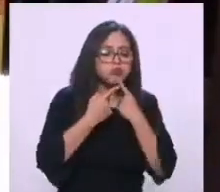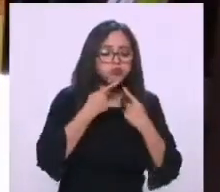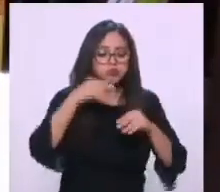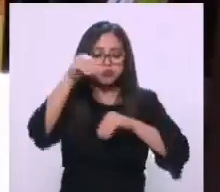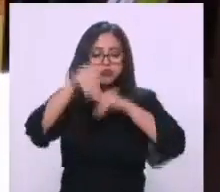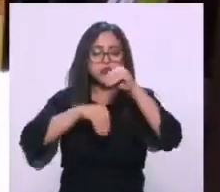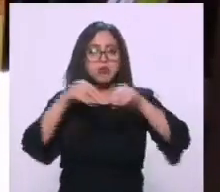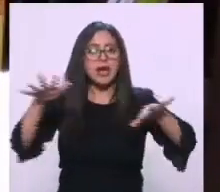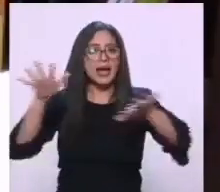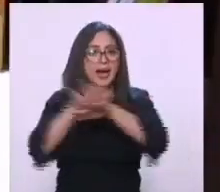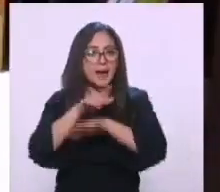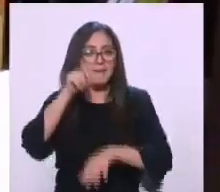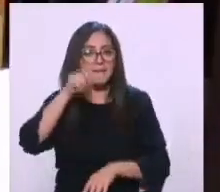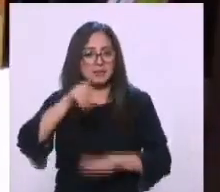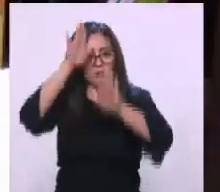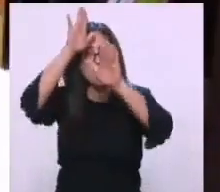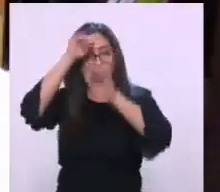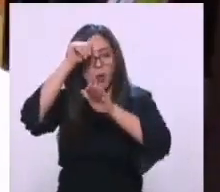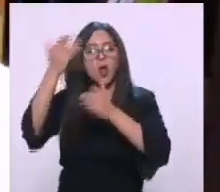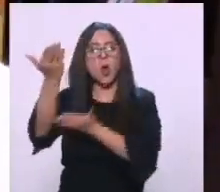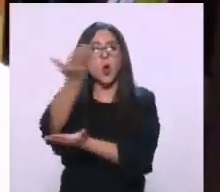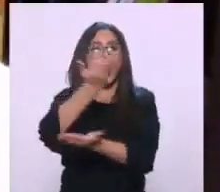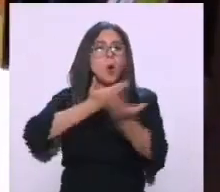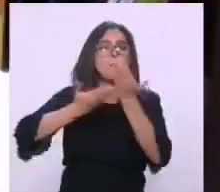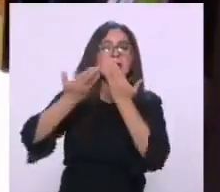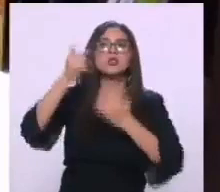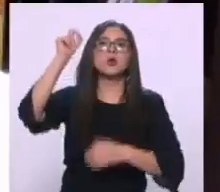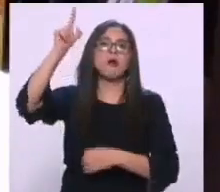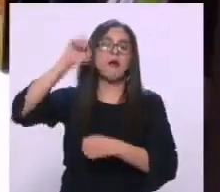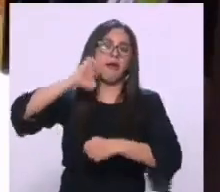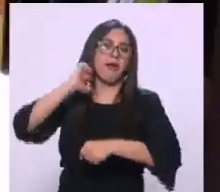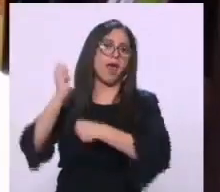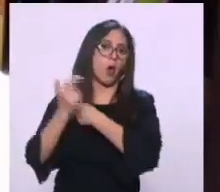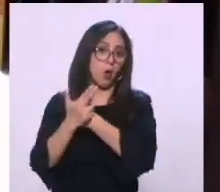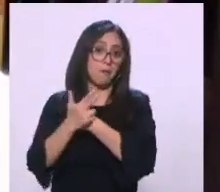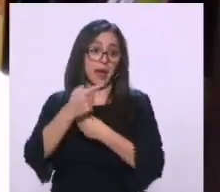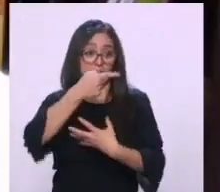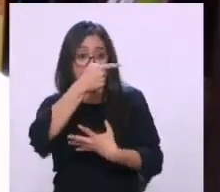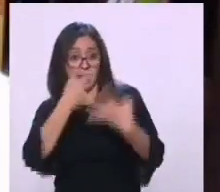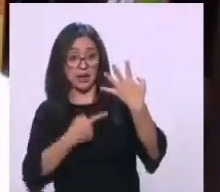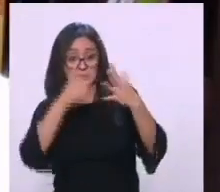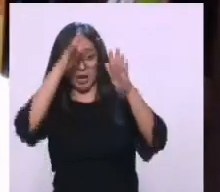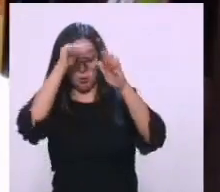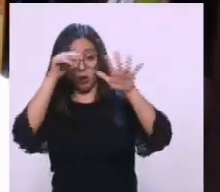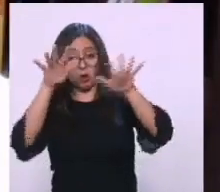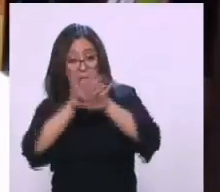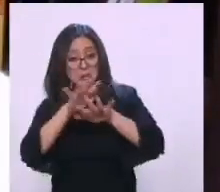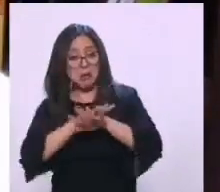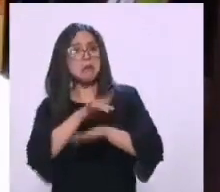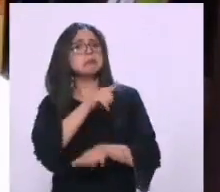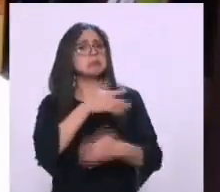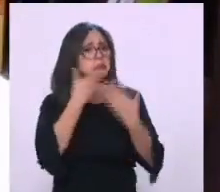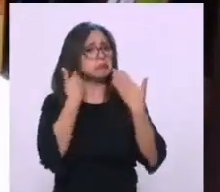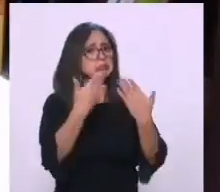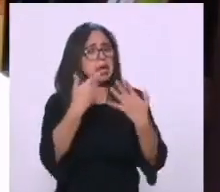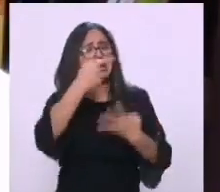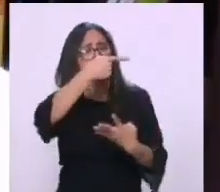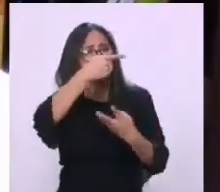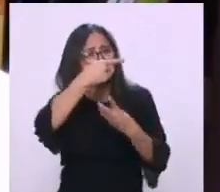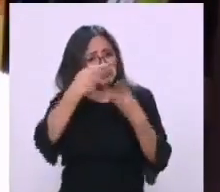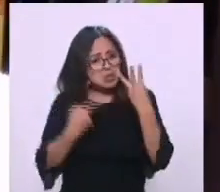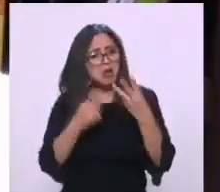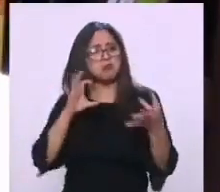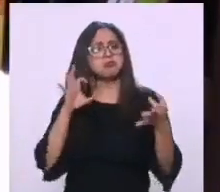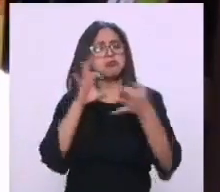el Tratado de Libre Comercio con la Unión Europea. Todo esto nos va a ayudar. Creo que todas estas alianzas van a favorecer a